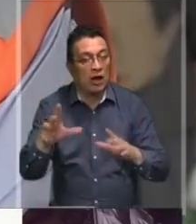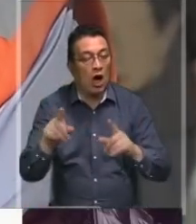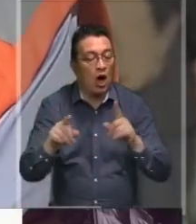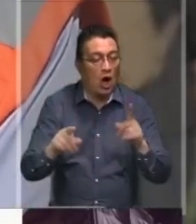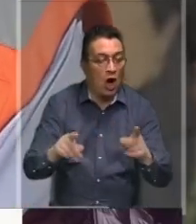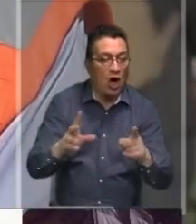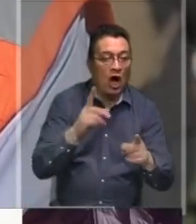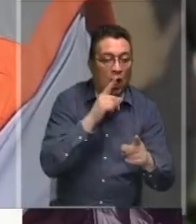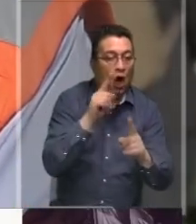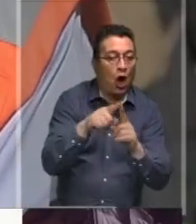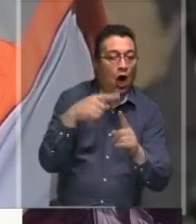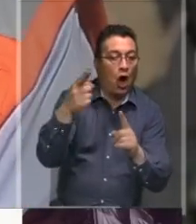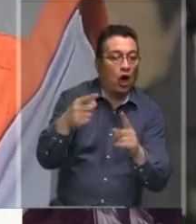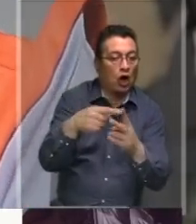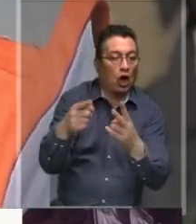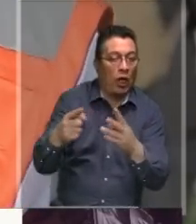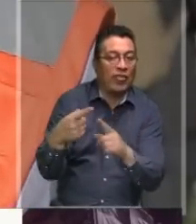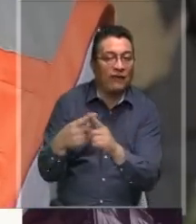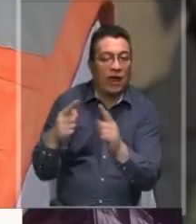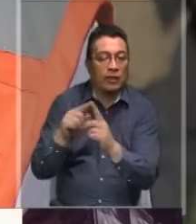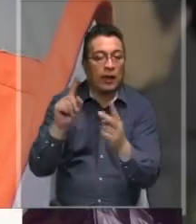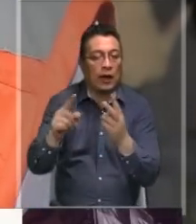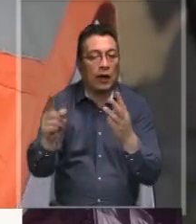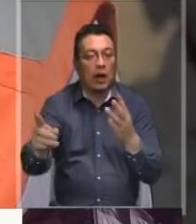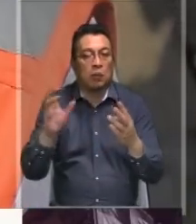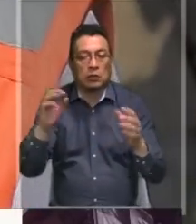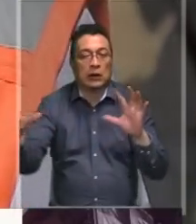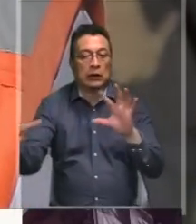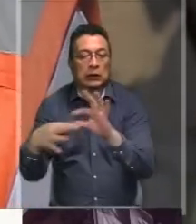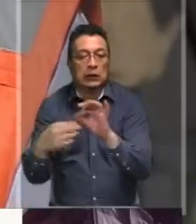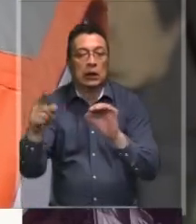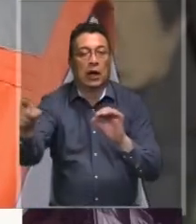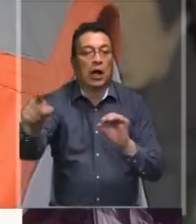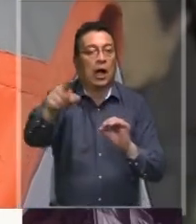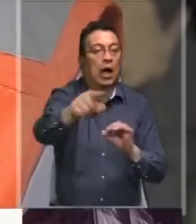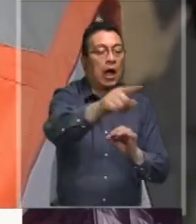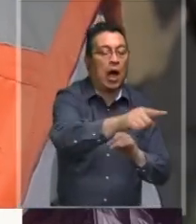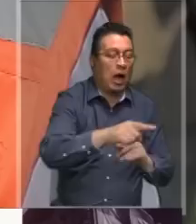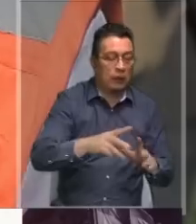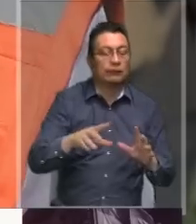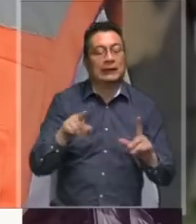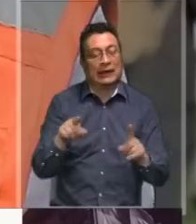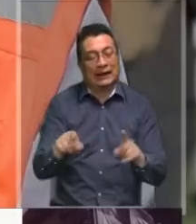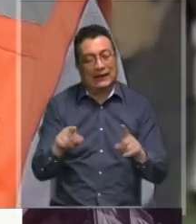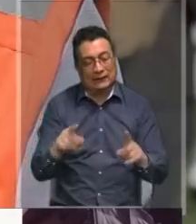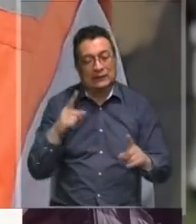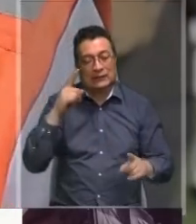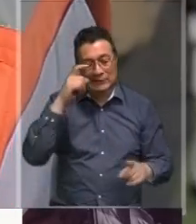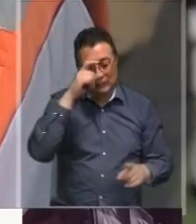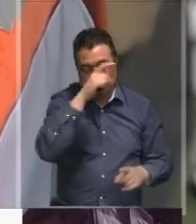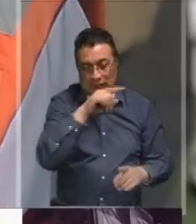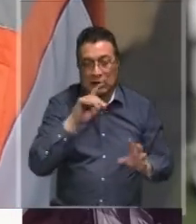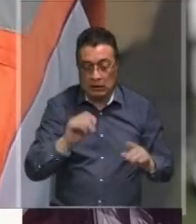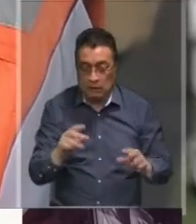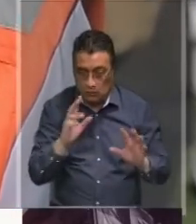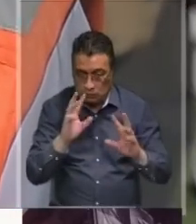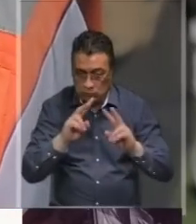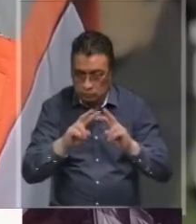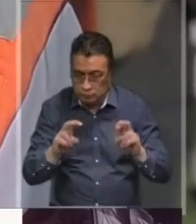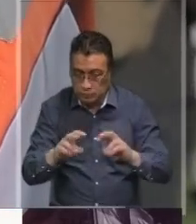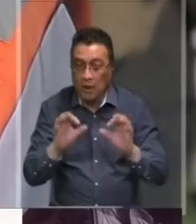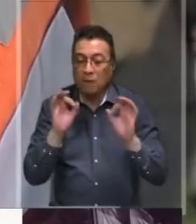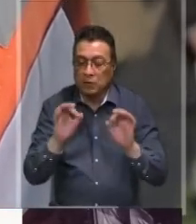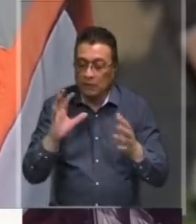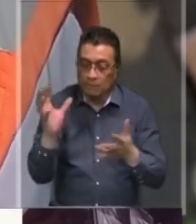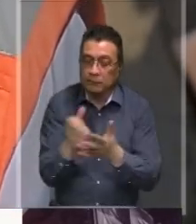finalmente es un tercero distinto que puede tener nexos, y ahí es un... Hay que tener los instrumentos para que efectivamente eso se